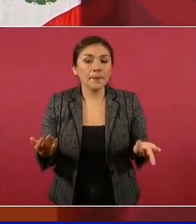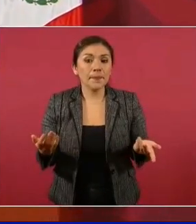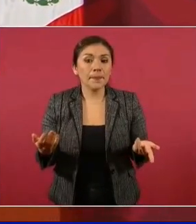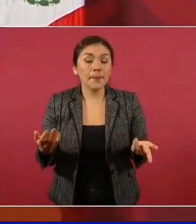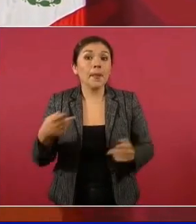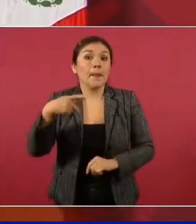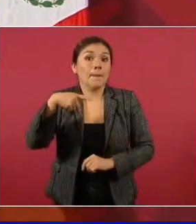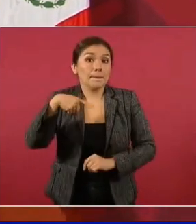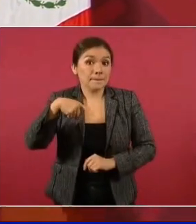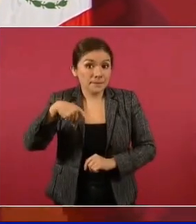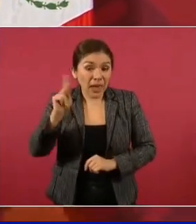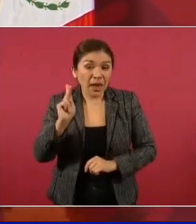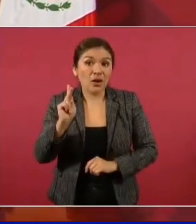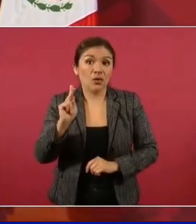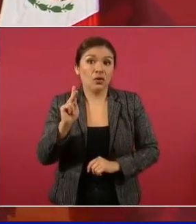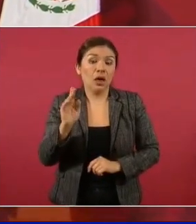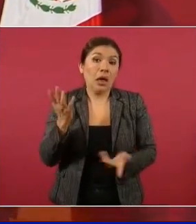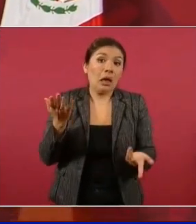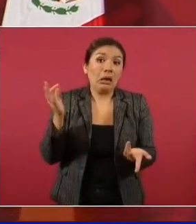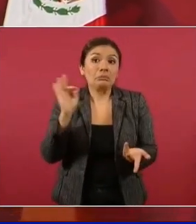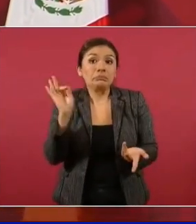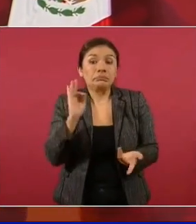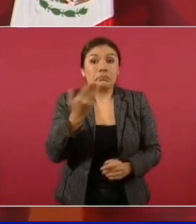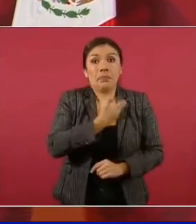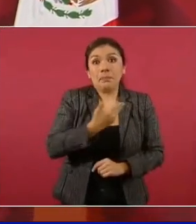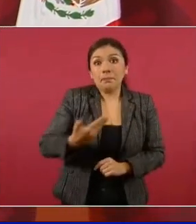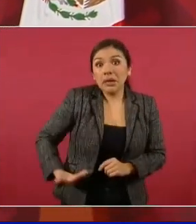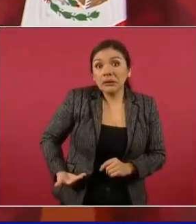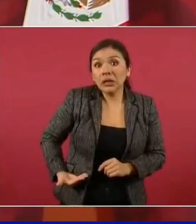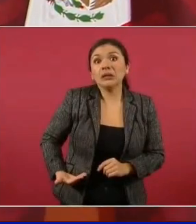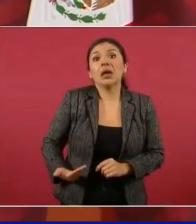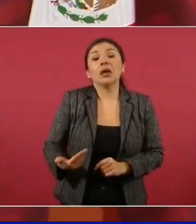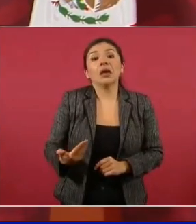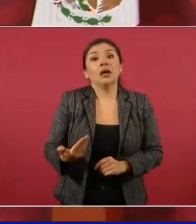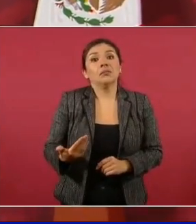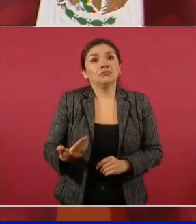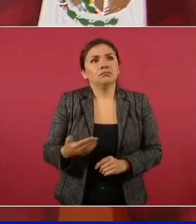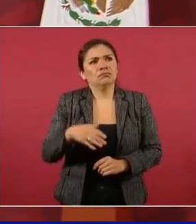si el presidente solicita